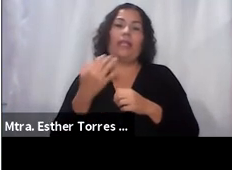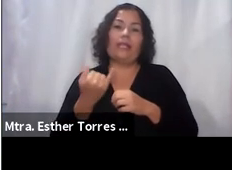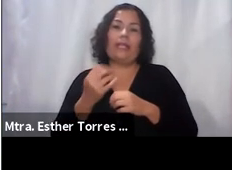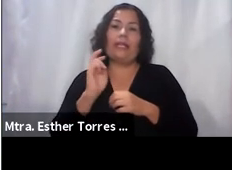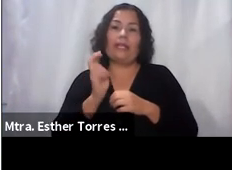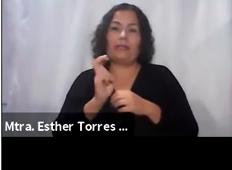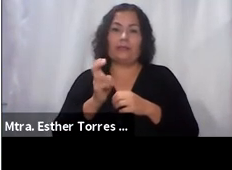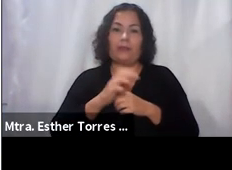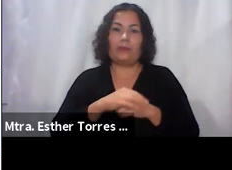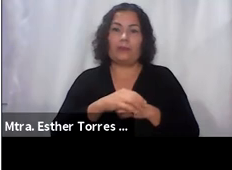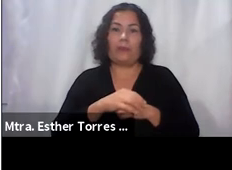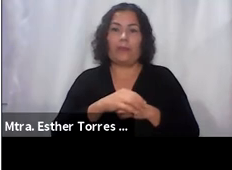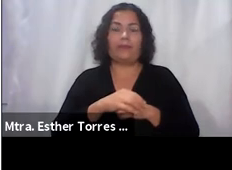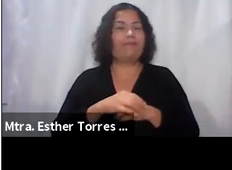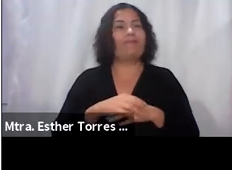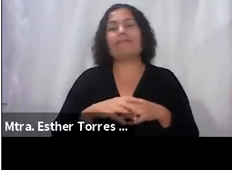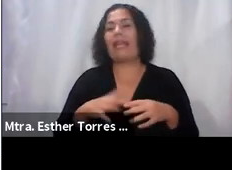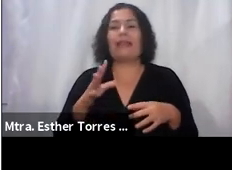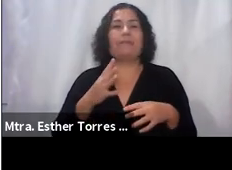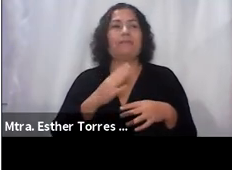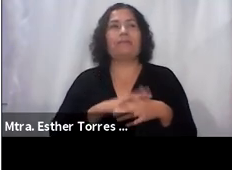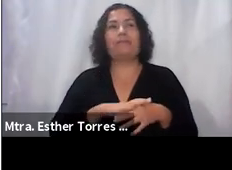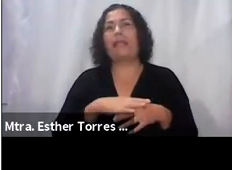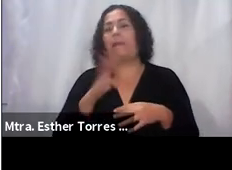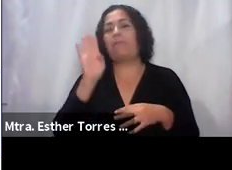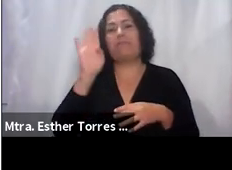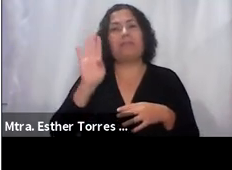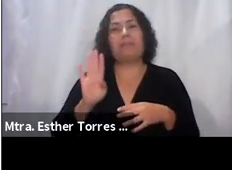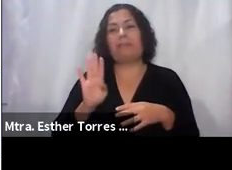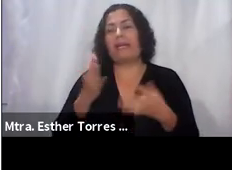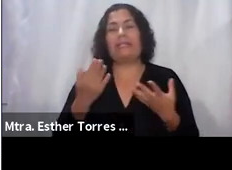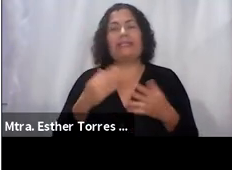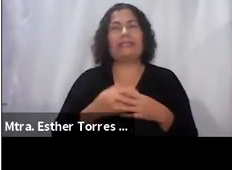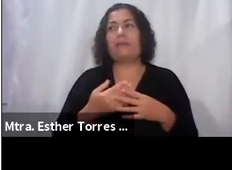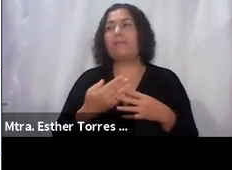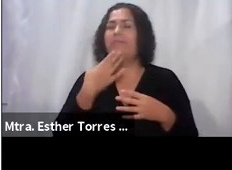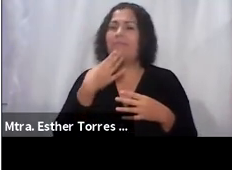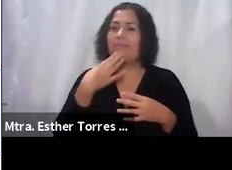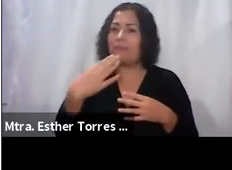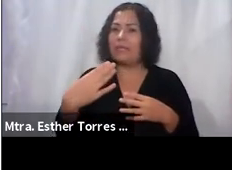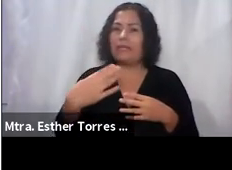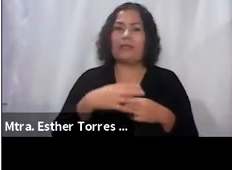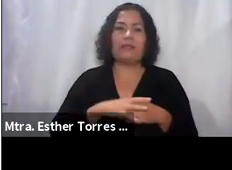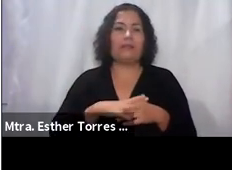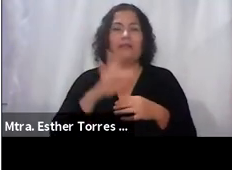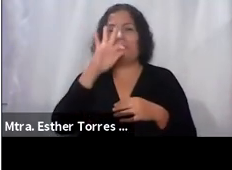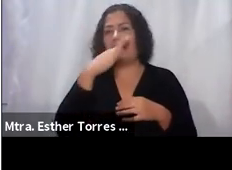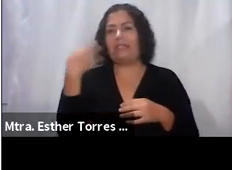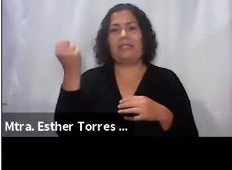esto, o sea, me parece fantástico, ¿no? Que por parte del IPIDEI, ¿no? Sean los que tengan